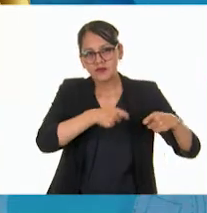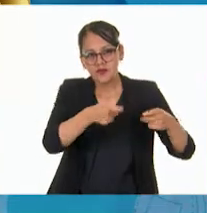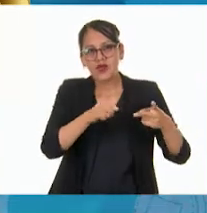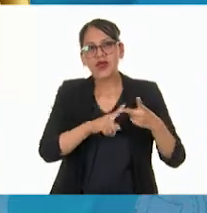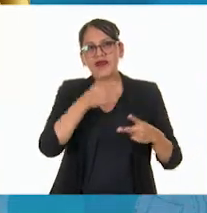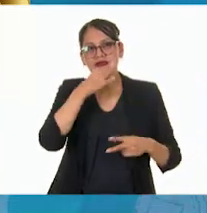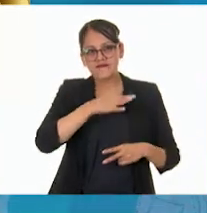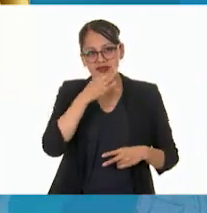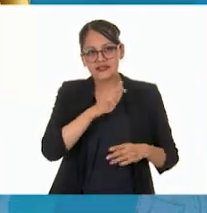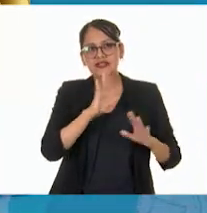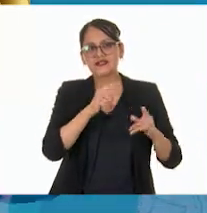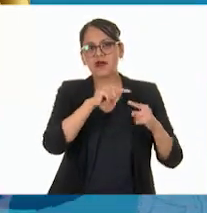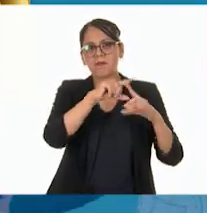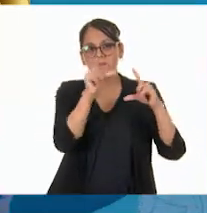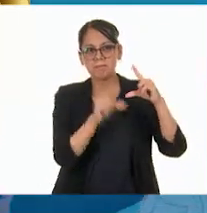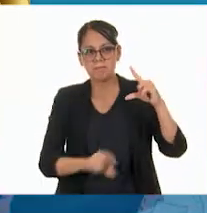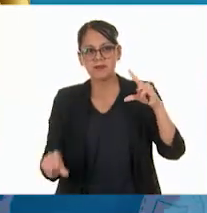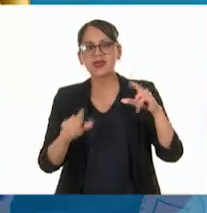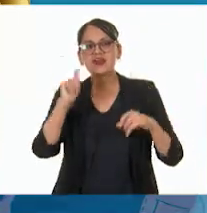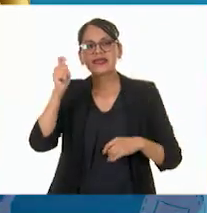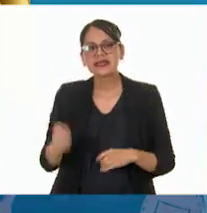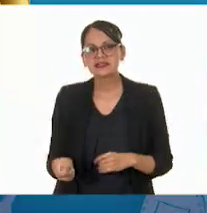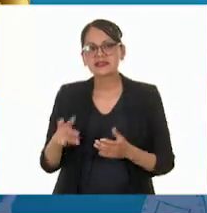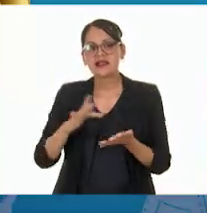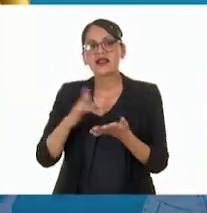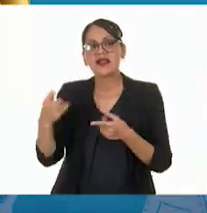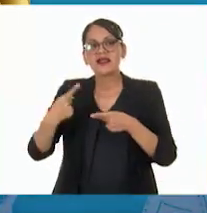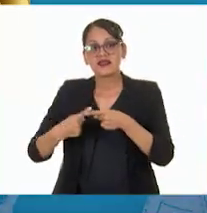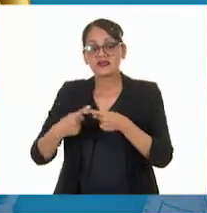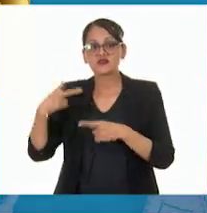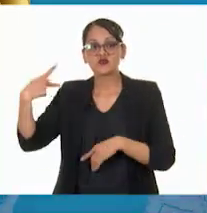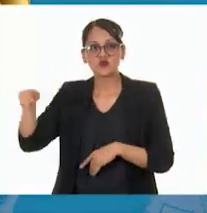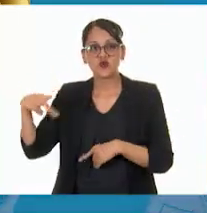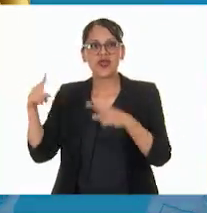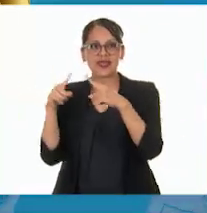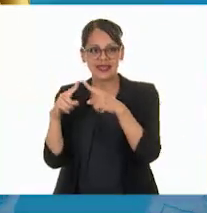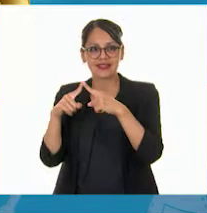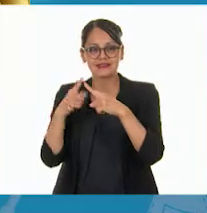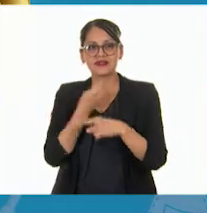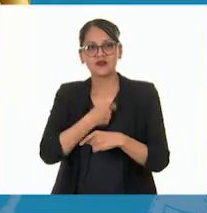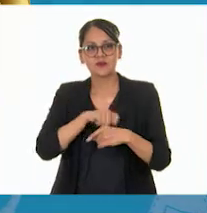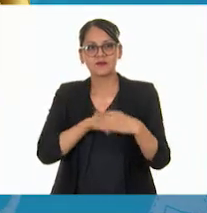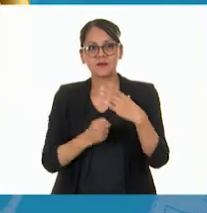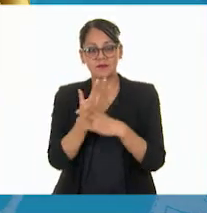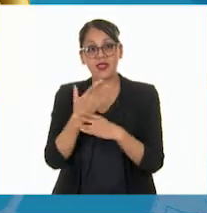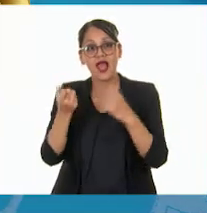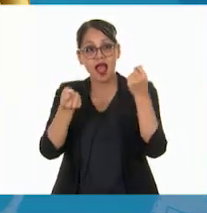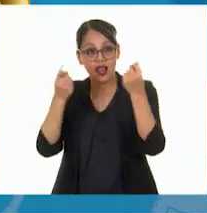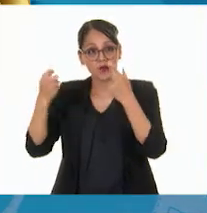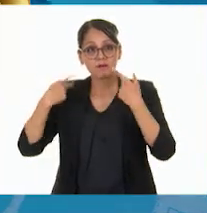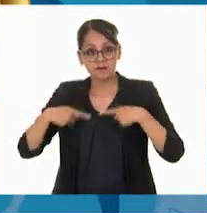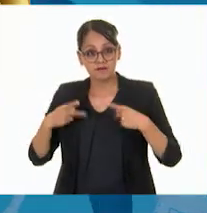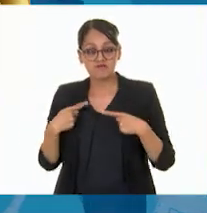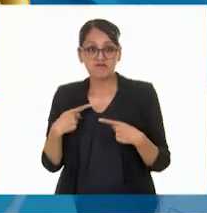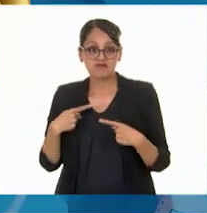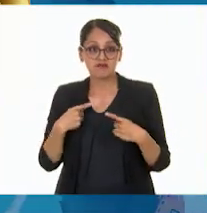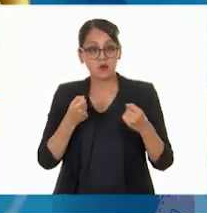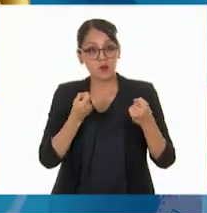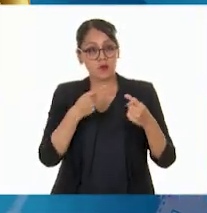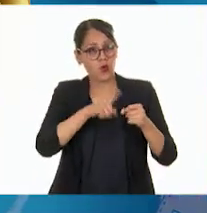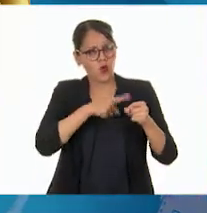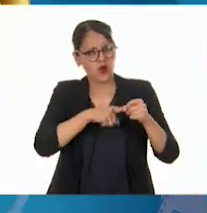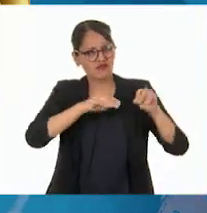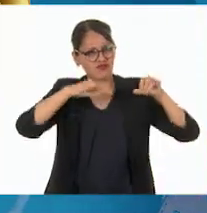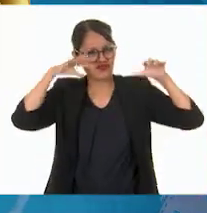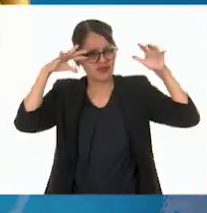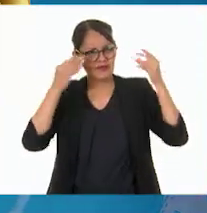fiestas que actualmente existen en México son gracias a la Iglesia novohispana y sin duda algunas de esas tradiciones son muy llamativas y